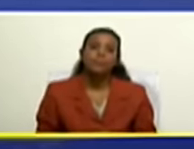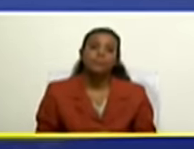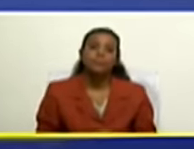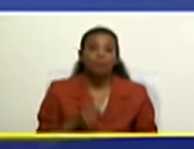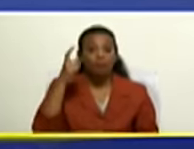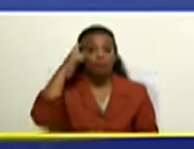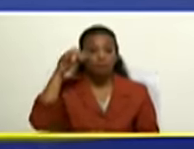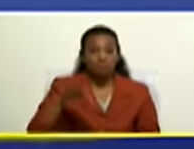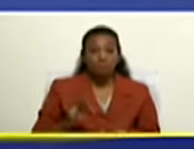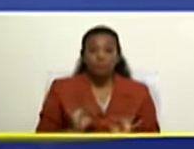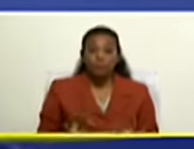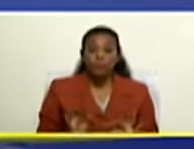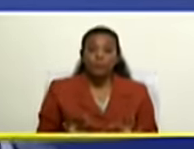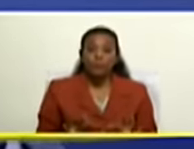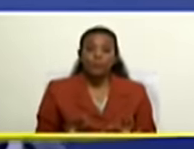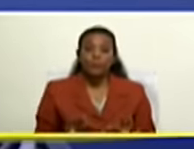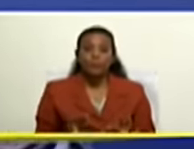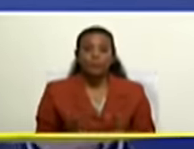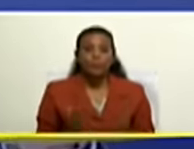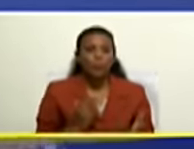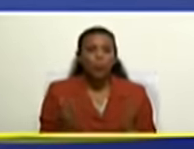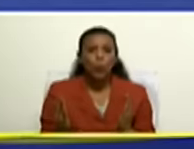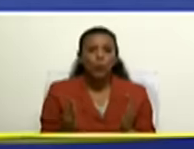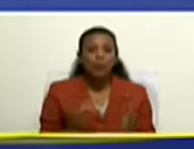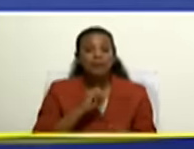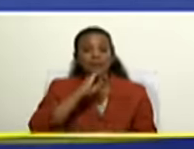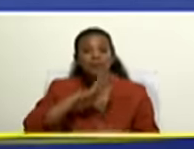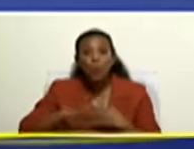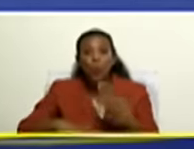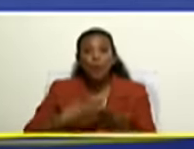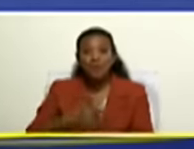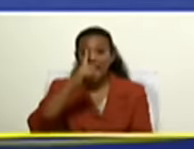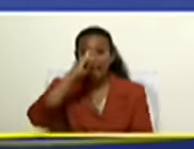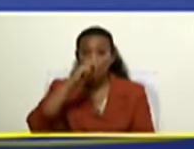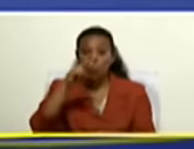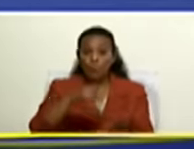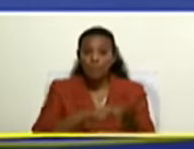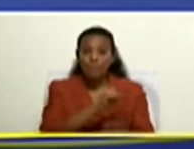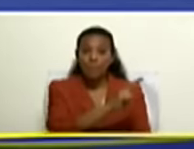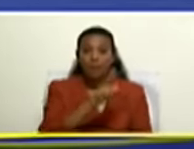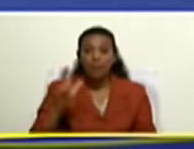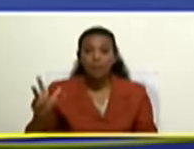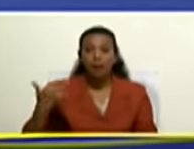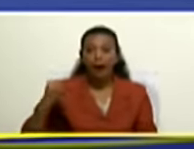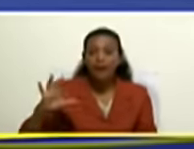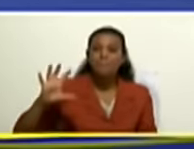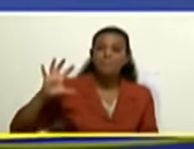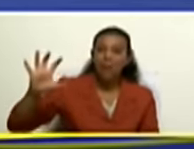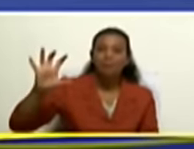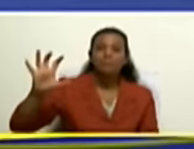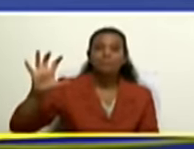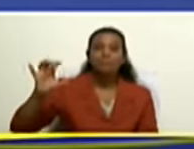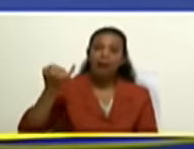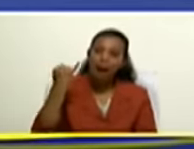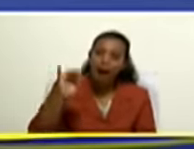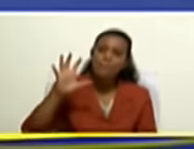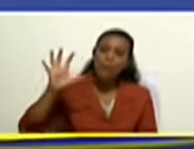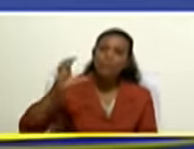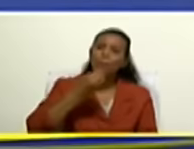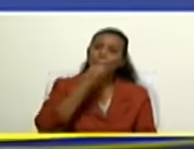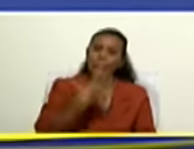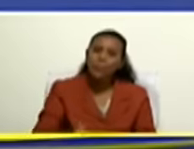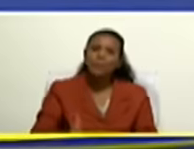Hoy, a diferencia de toda esta historia, tenemos patria, patria